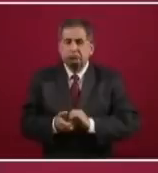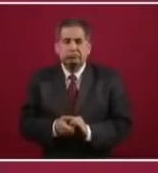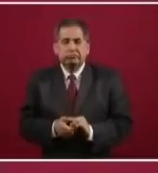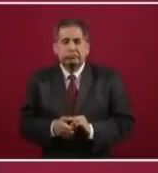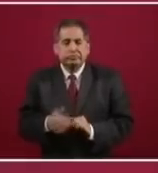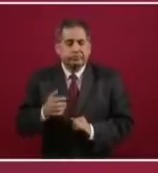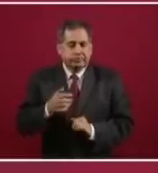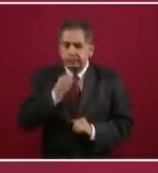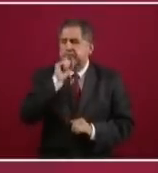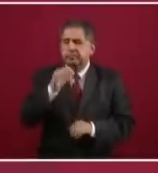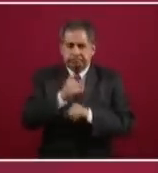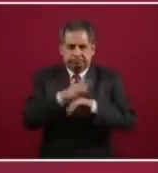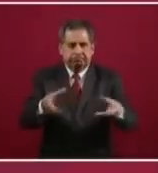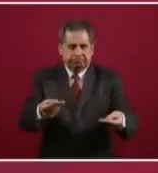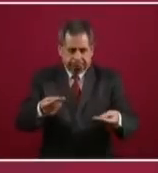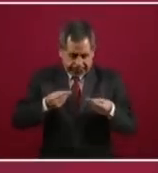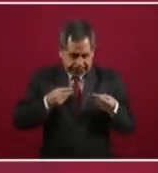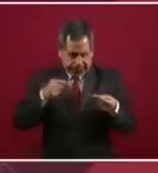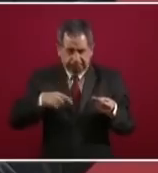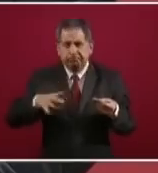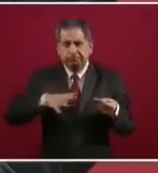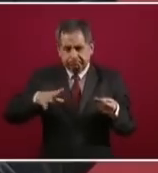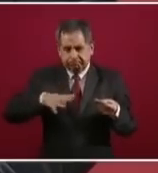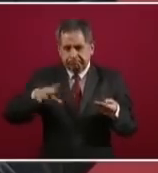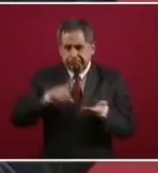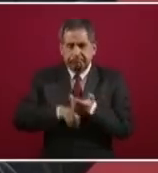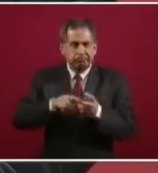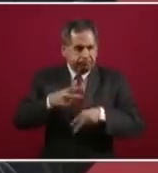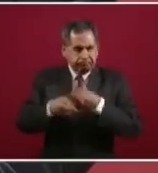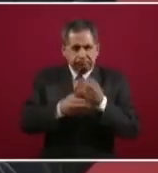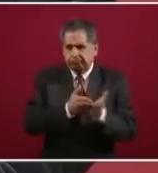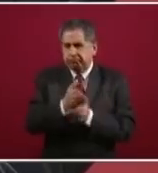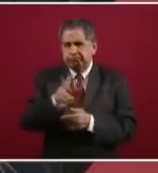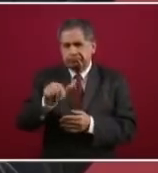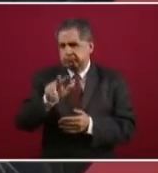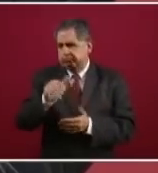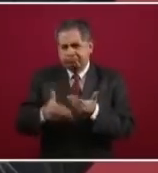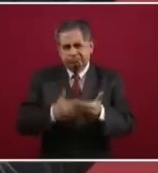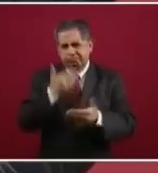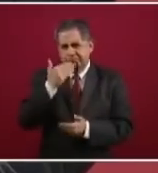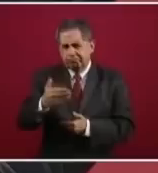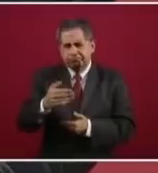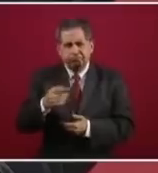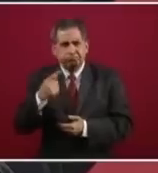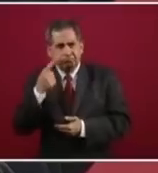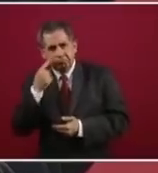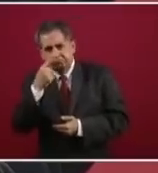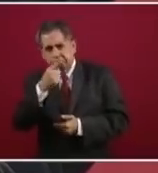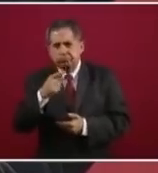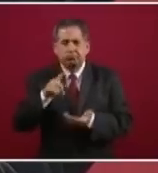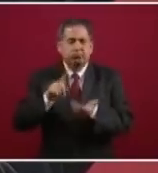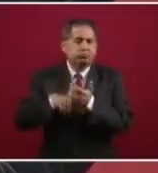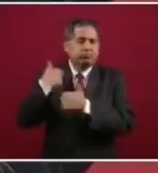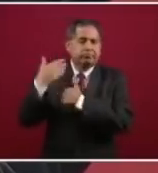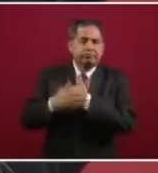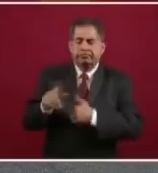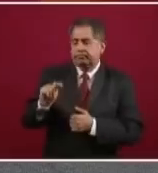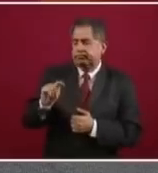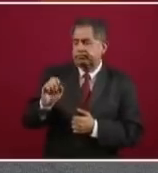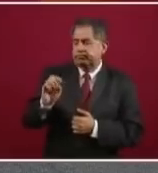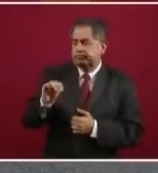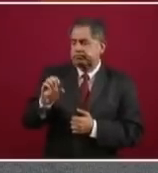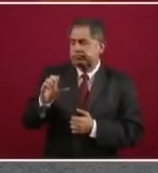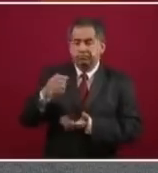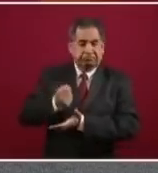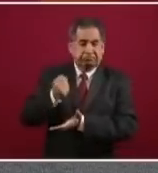Y tengo información de que van por buen camino las negociaciones para la aprobación del tratado